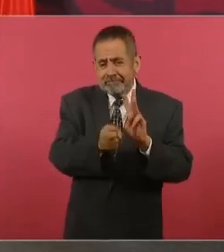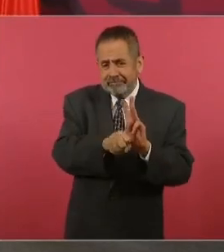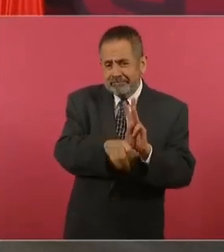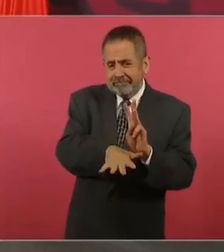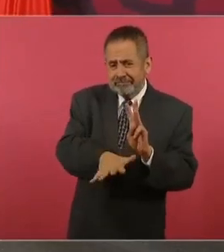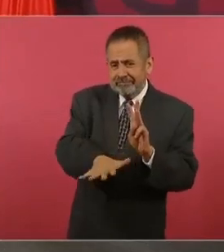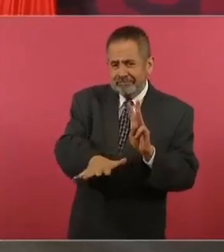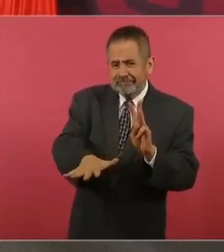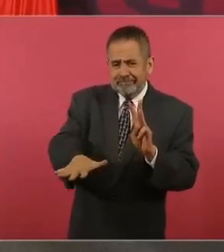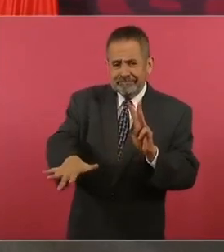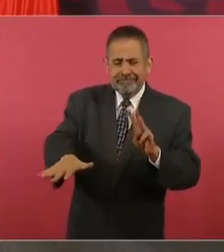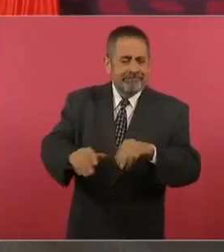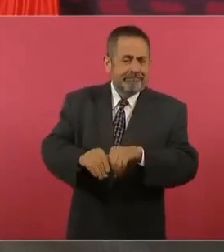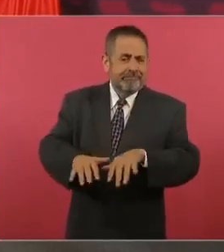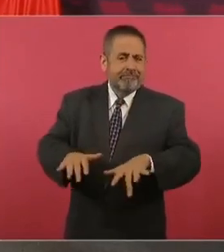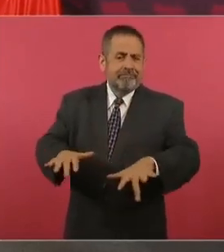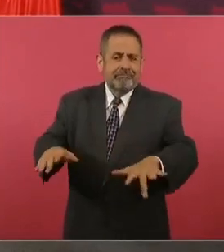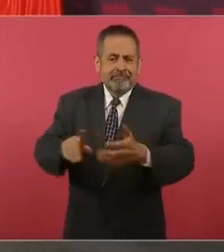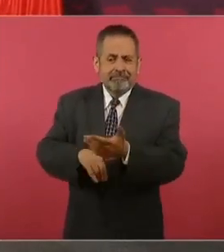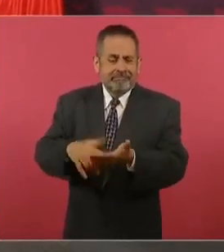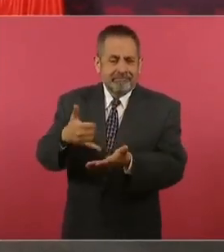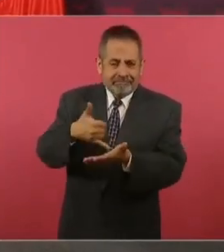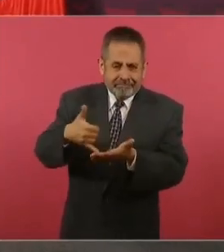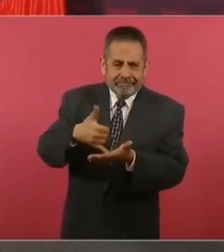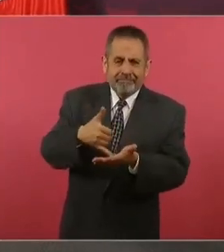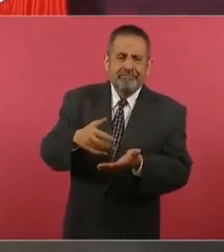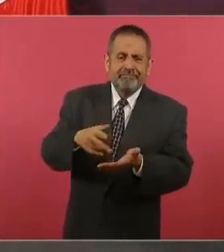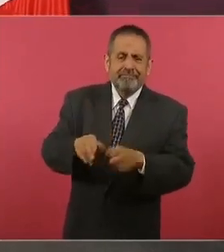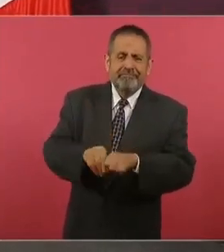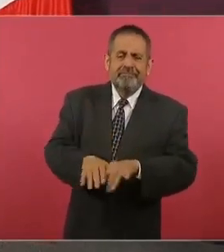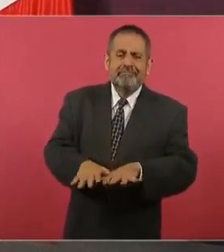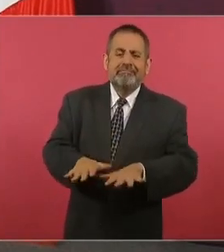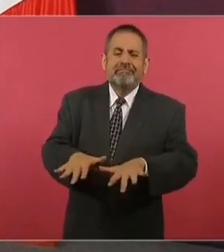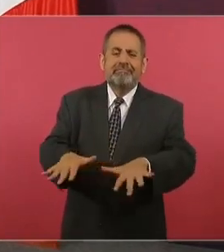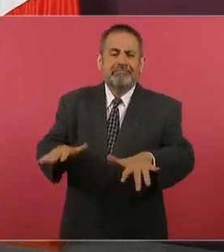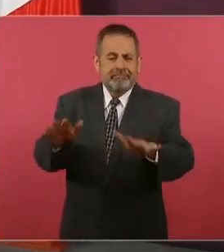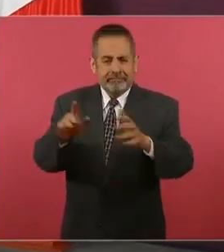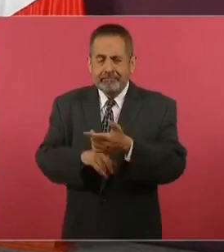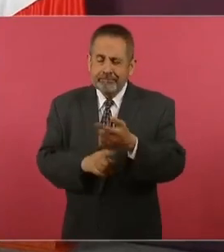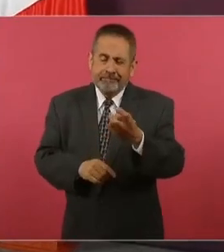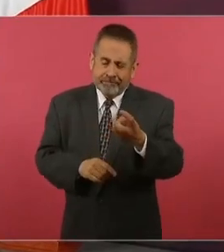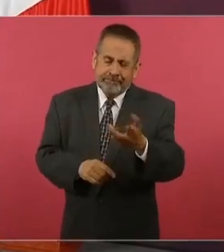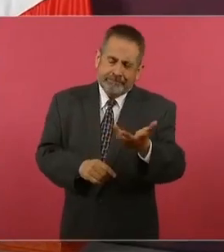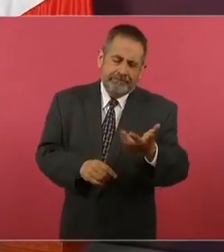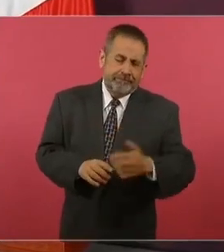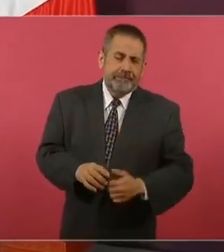porque hay derrame de aceite cuando se llevan a cabo,